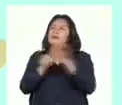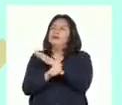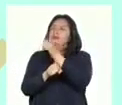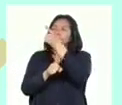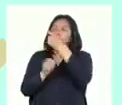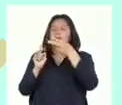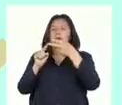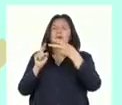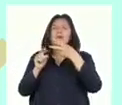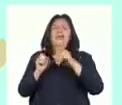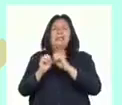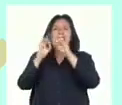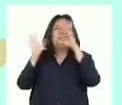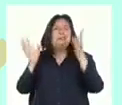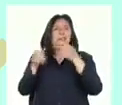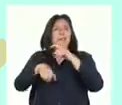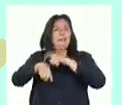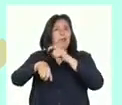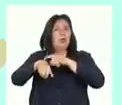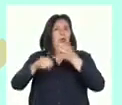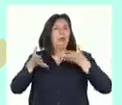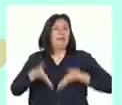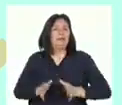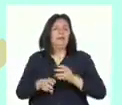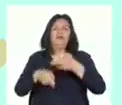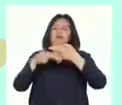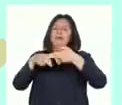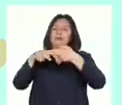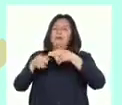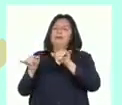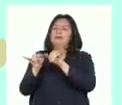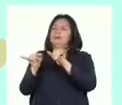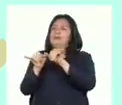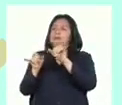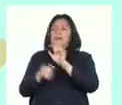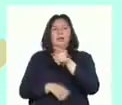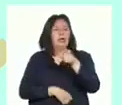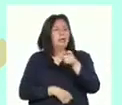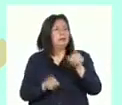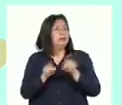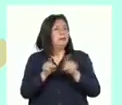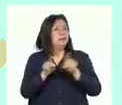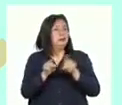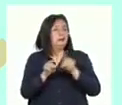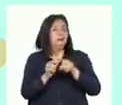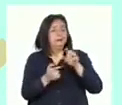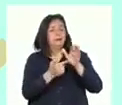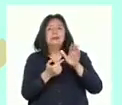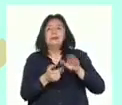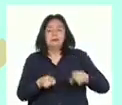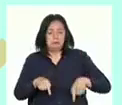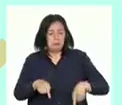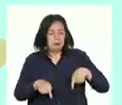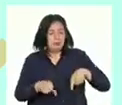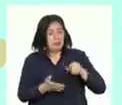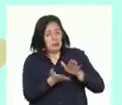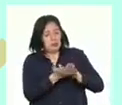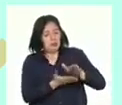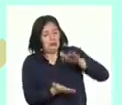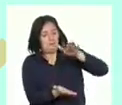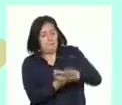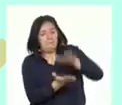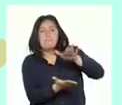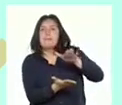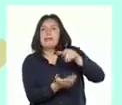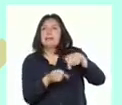completo, fecha y hora en que nació, peso y talla. Además, tiene impresa la huella de su piecito.